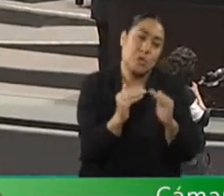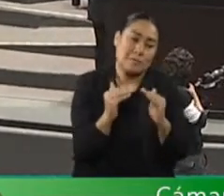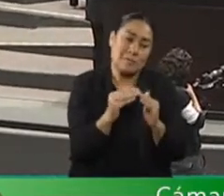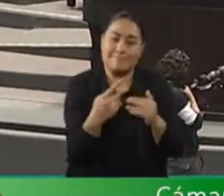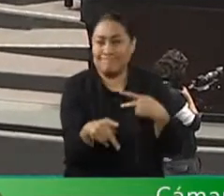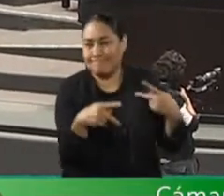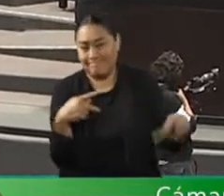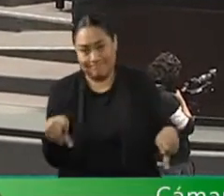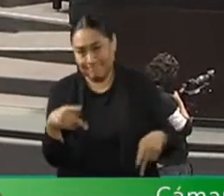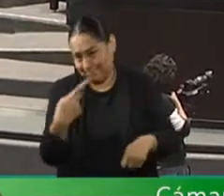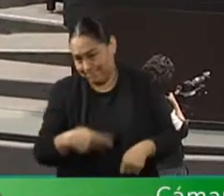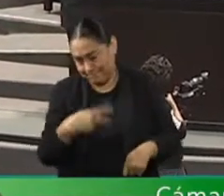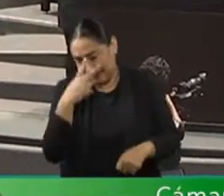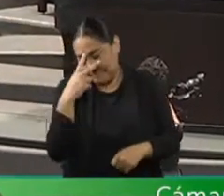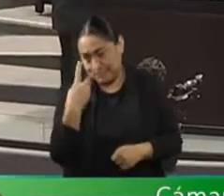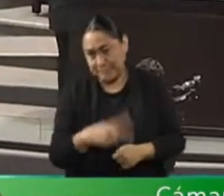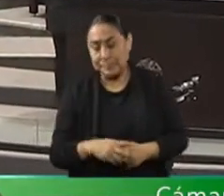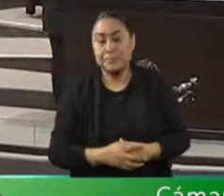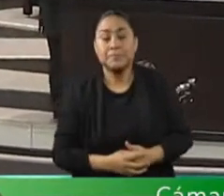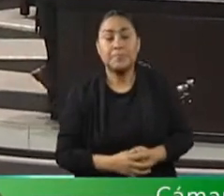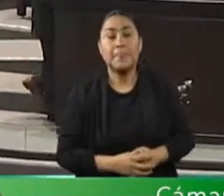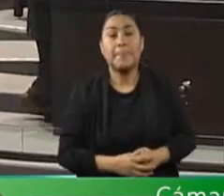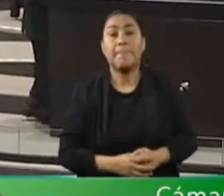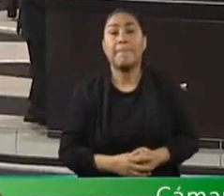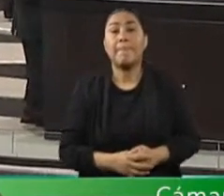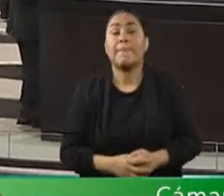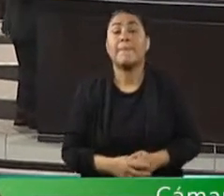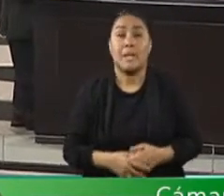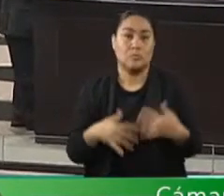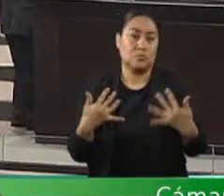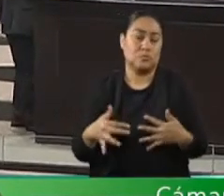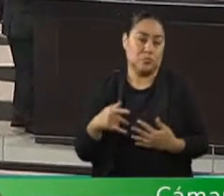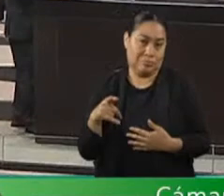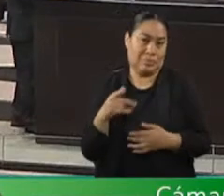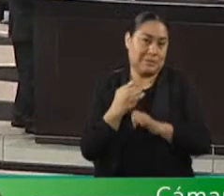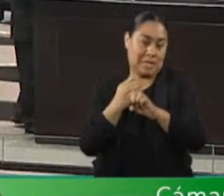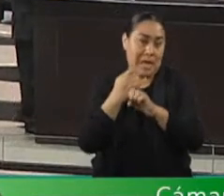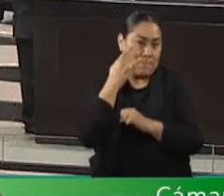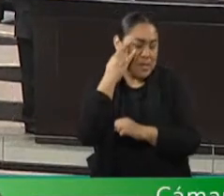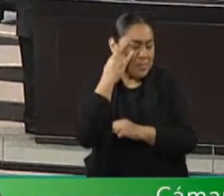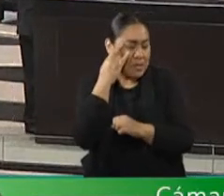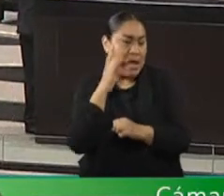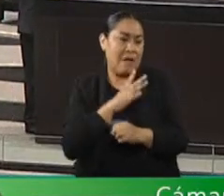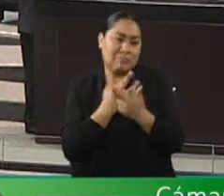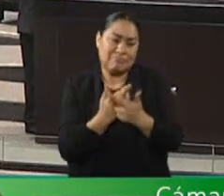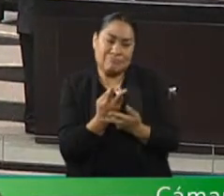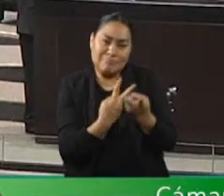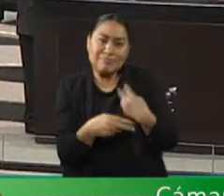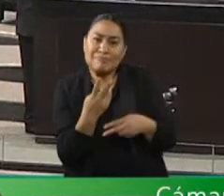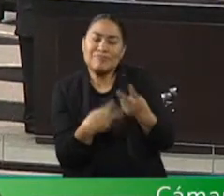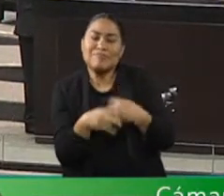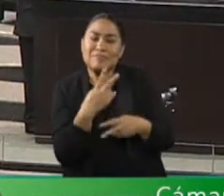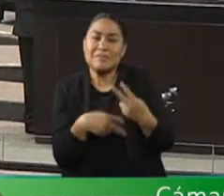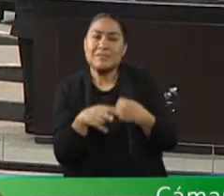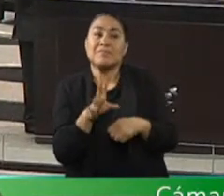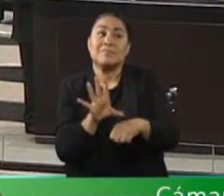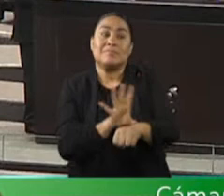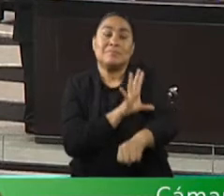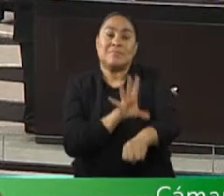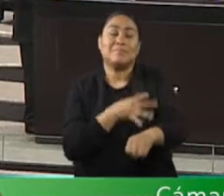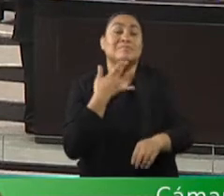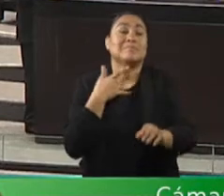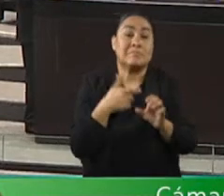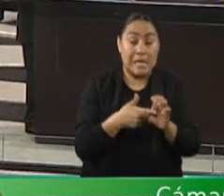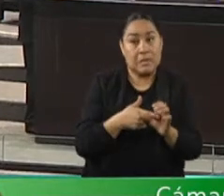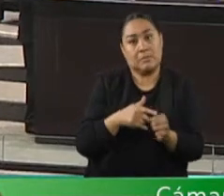nuestro país la generosidad de nuestra tierra es la mayor fuente de energía sobre la que descansan